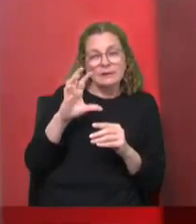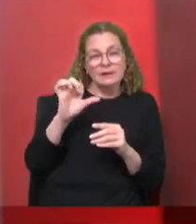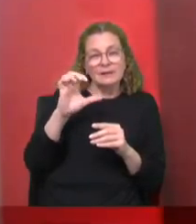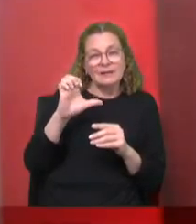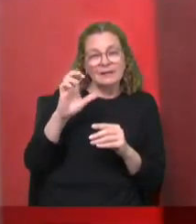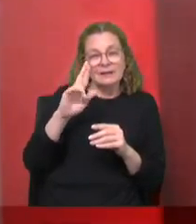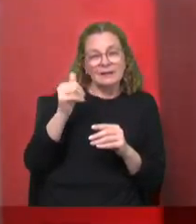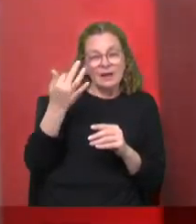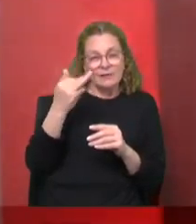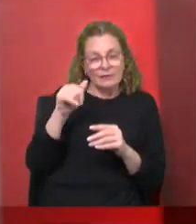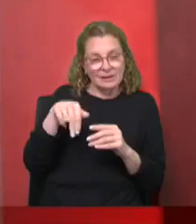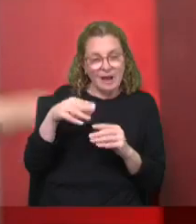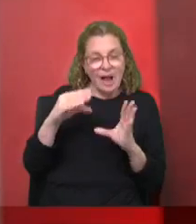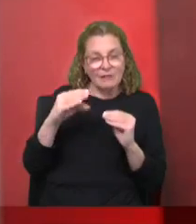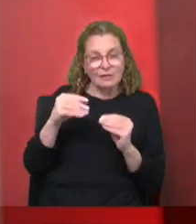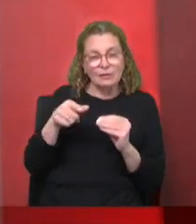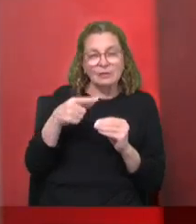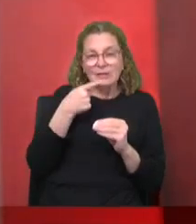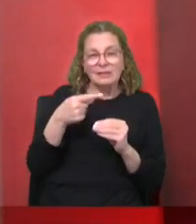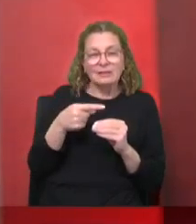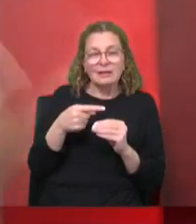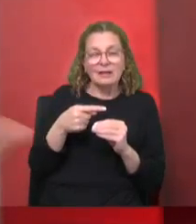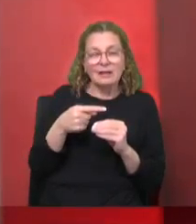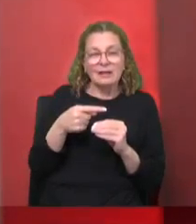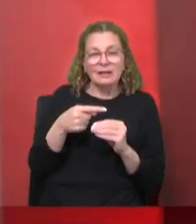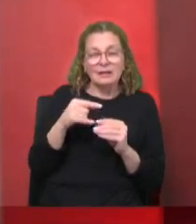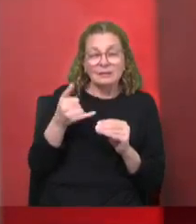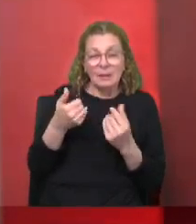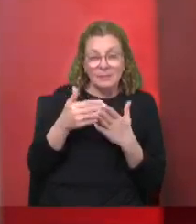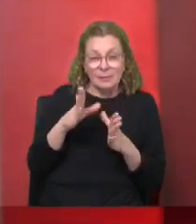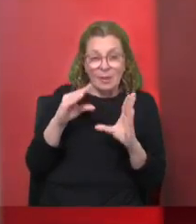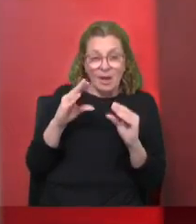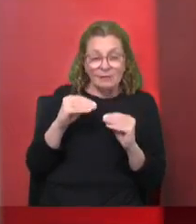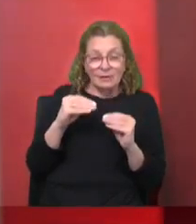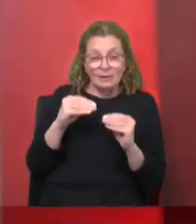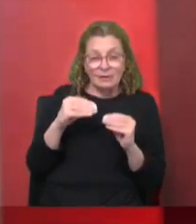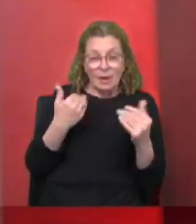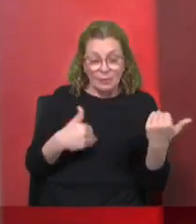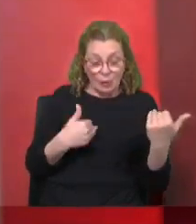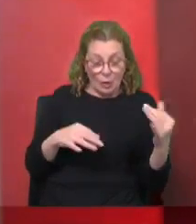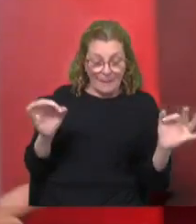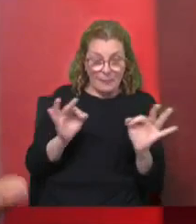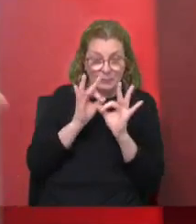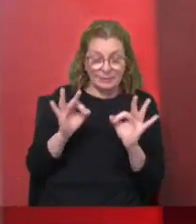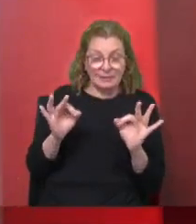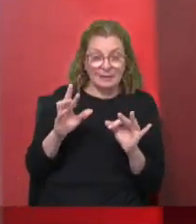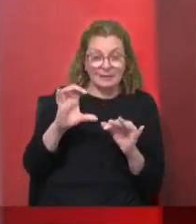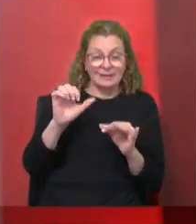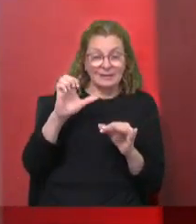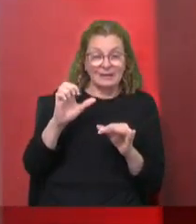hablando de justo de lo que hablaban ustedes, ya que empezaron hablando de rock y de música, claro. Serafín